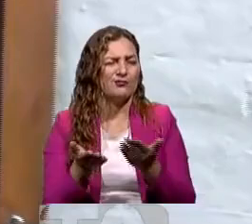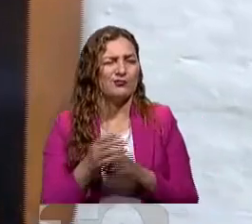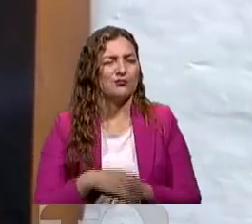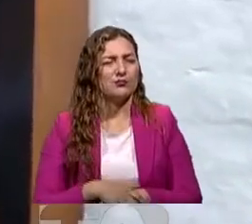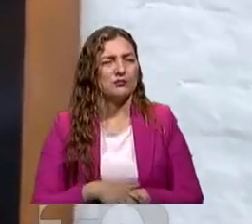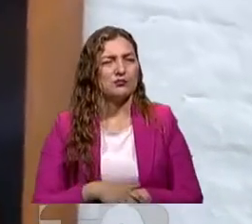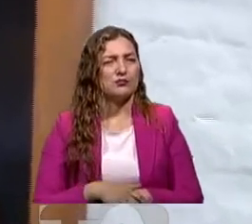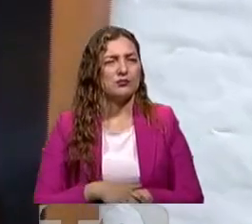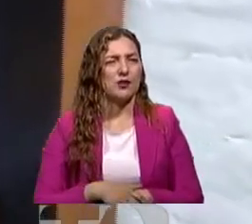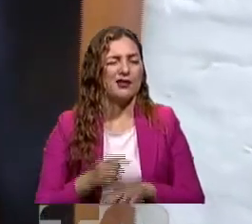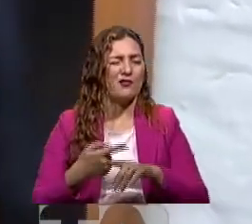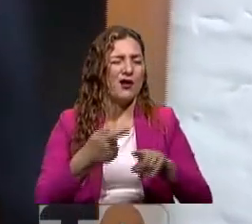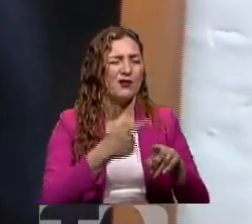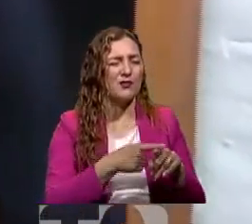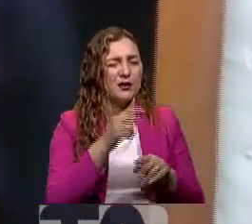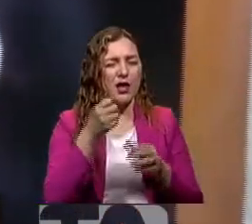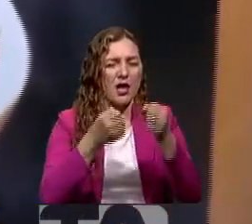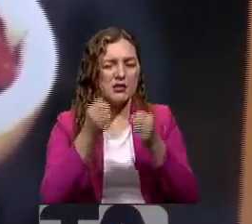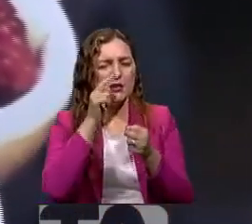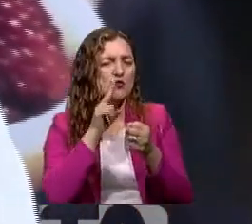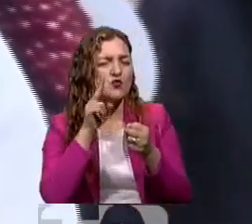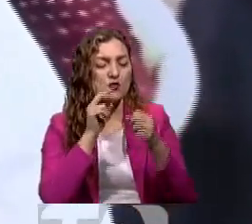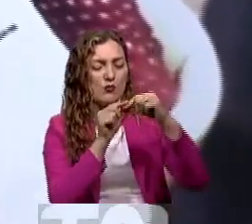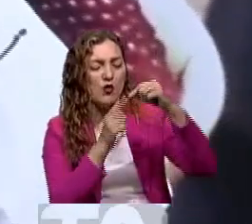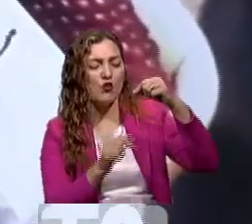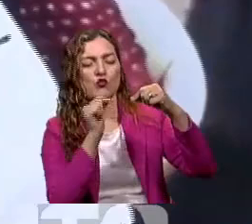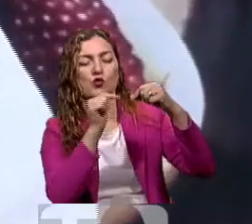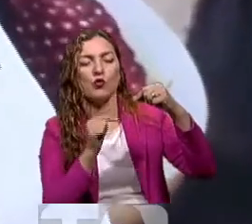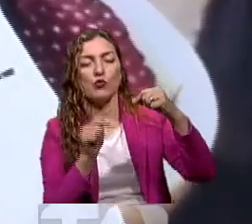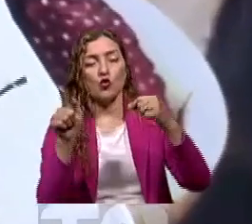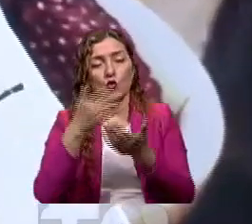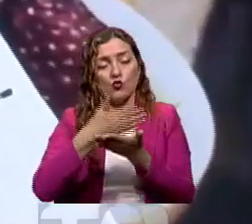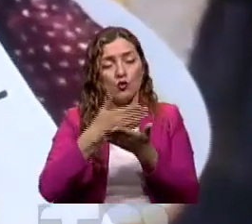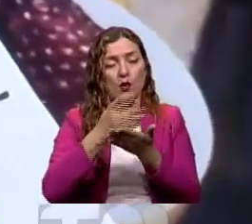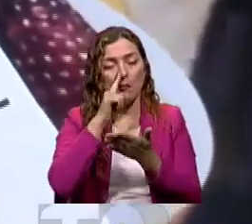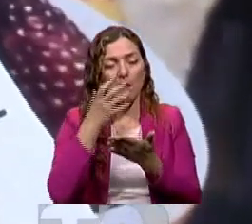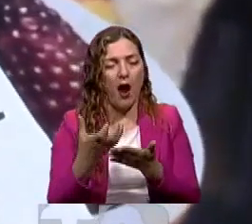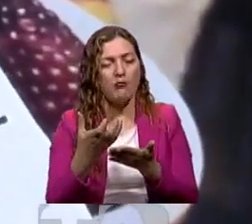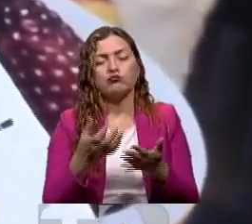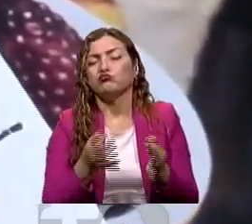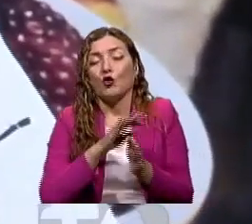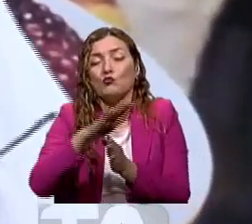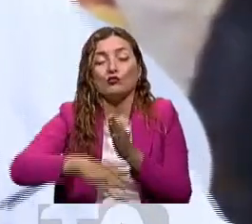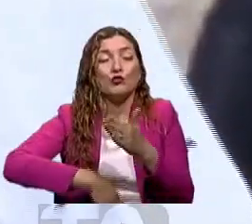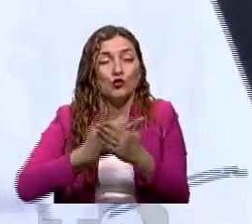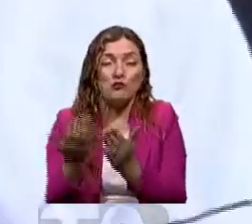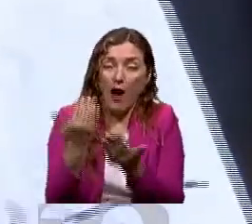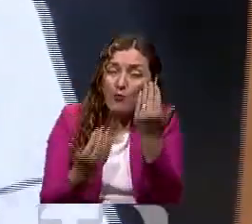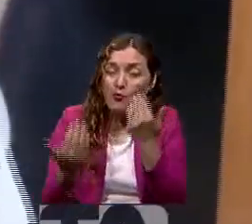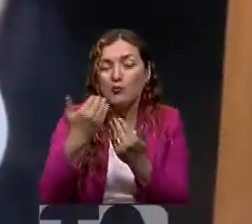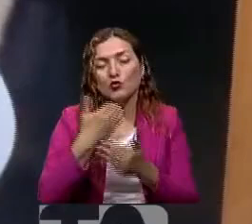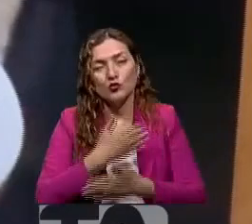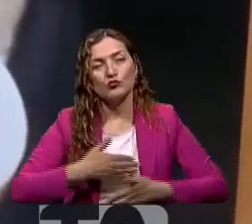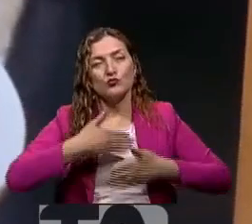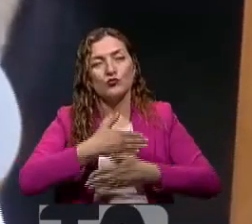Nutella, manjar, bueno, frutilla. Cuéntenos usted como chef panadero y de cierta forma la invitación a todos para que vengan y disfruten y colaboren.